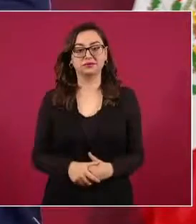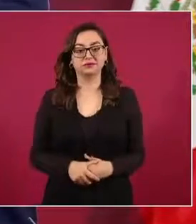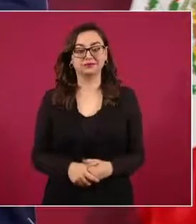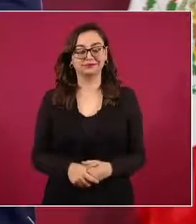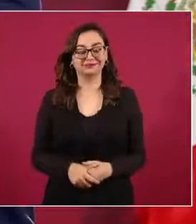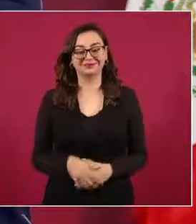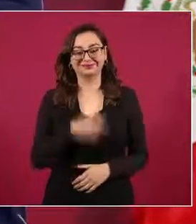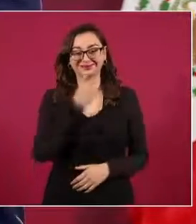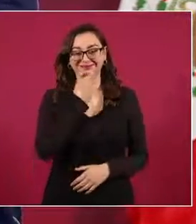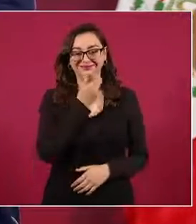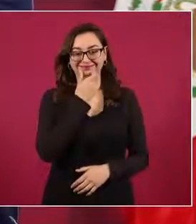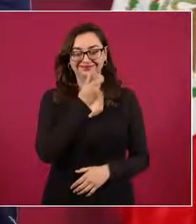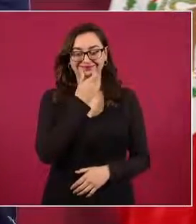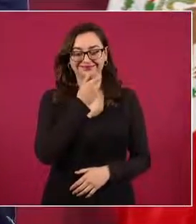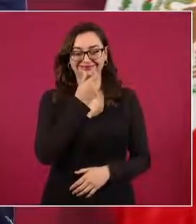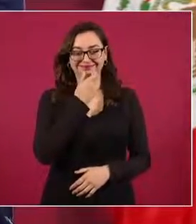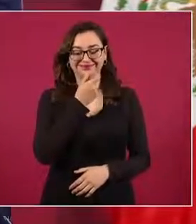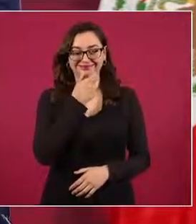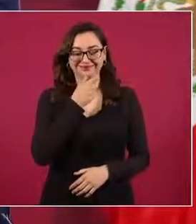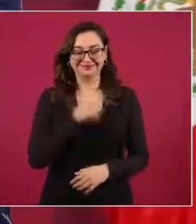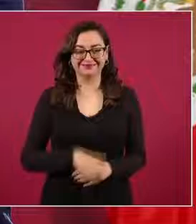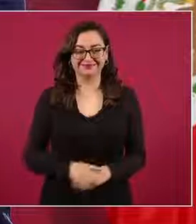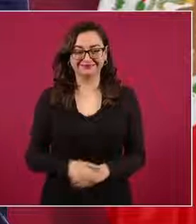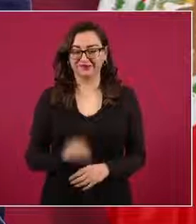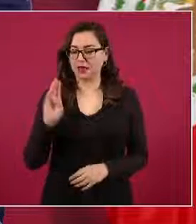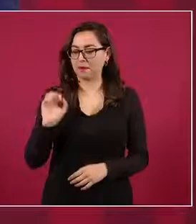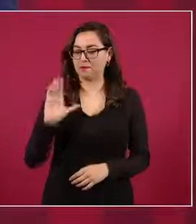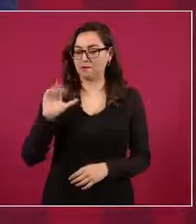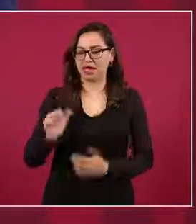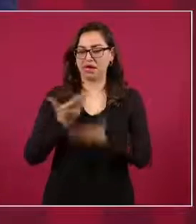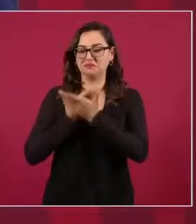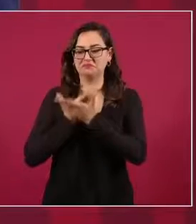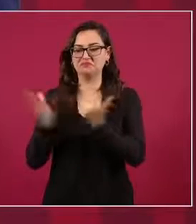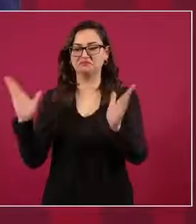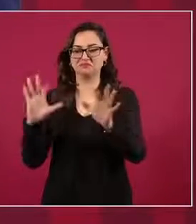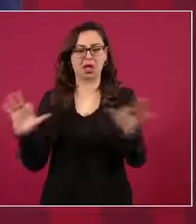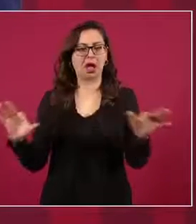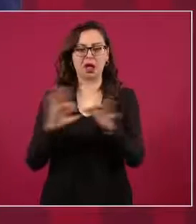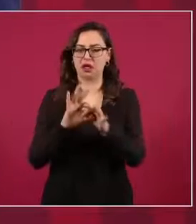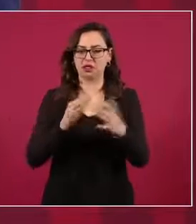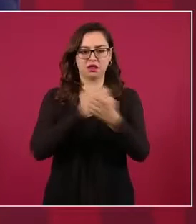O sea, las becas no son educación.